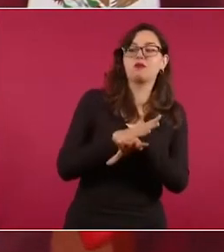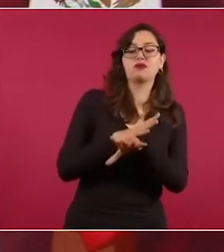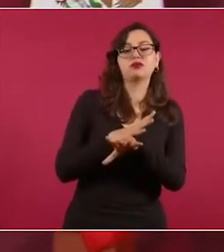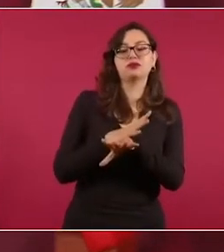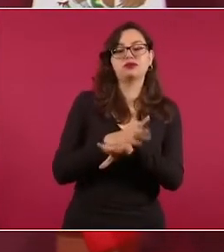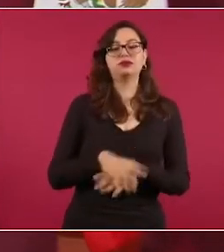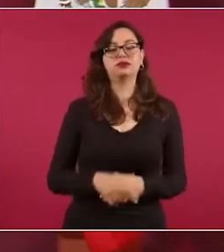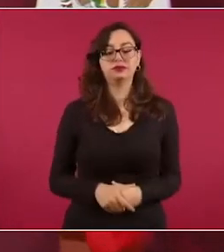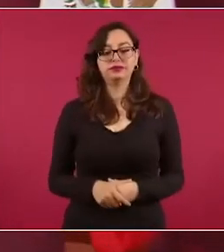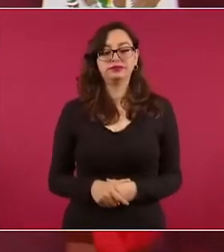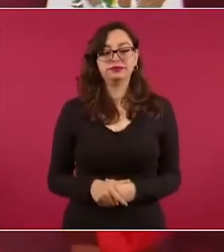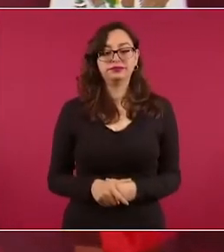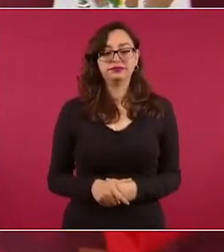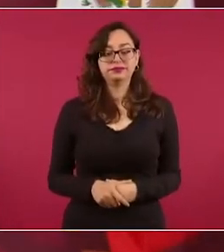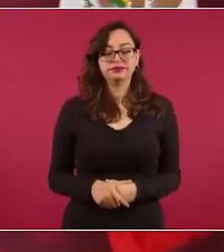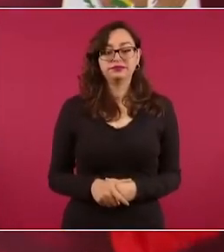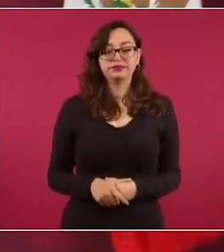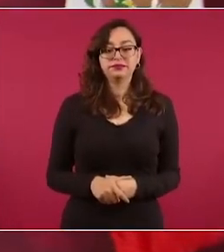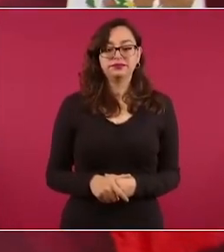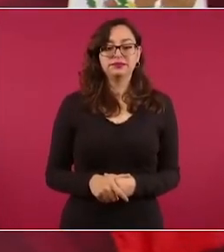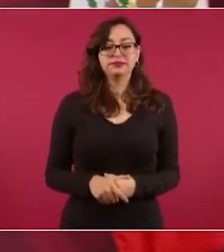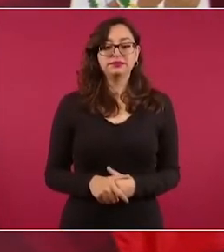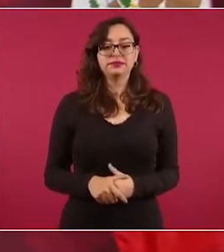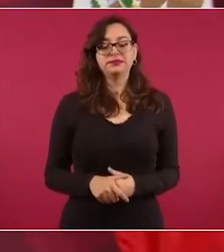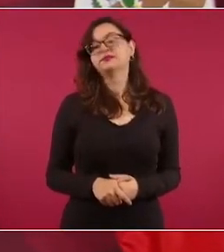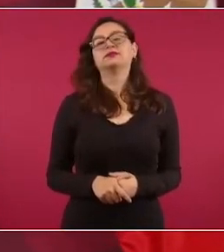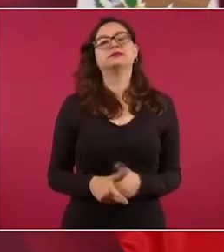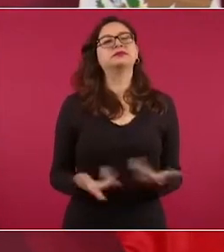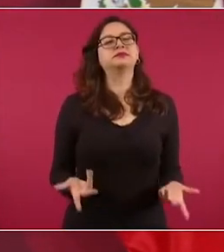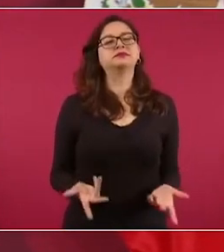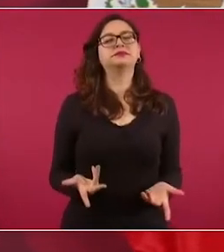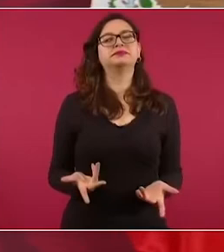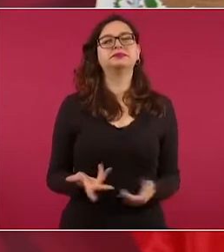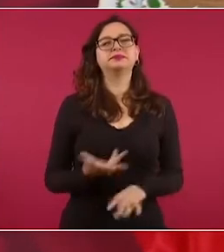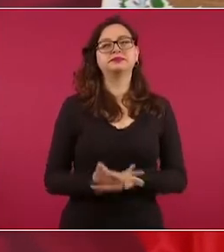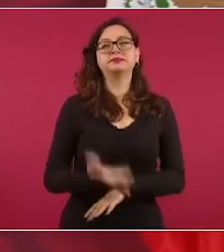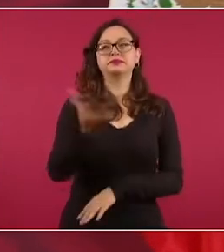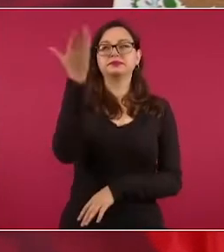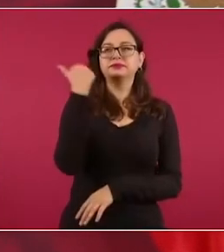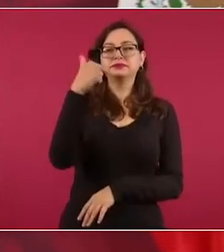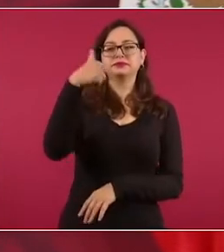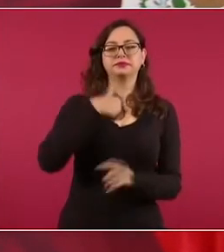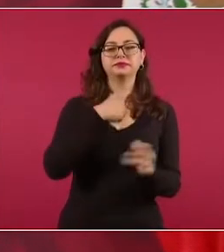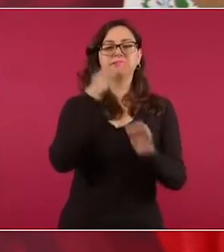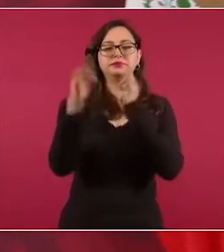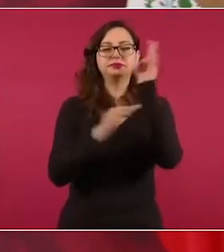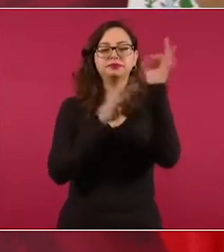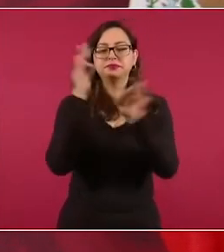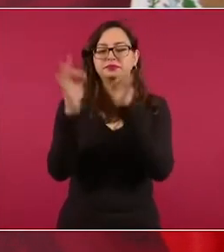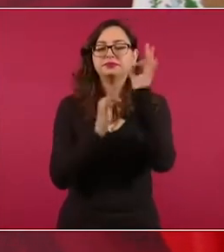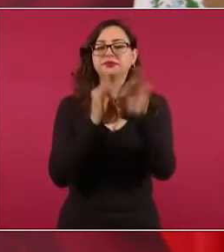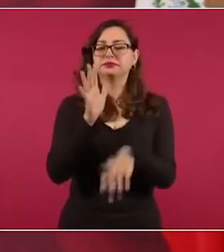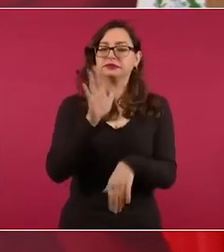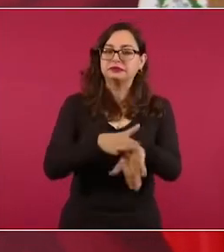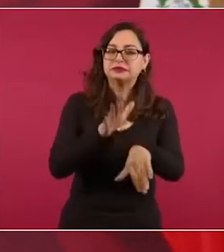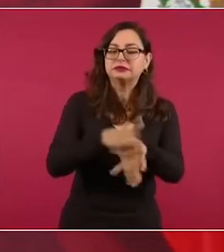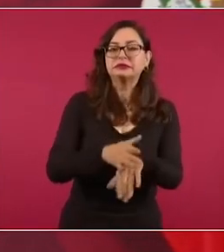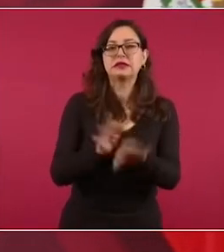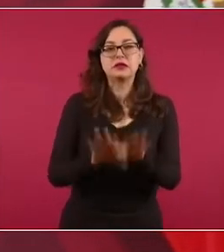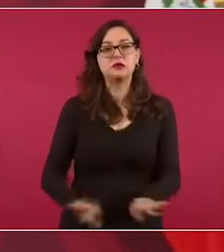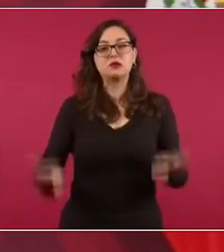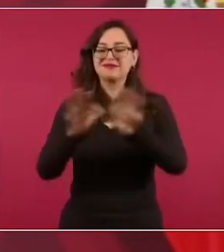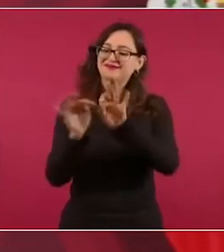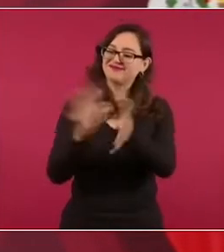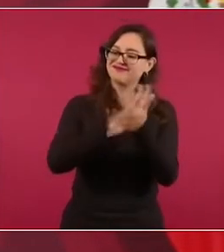cuando hablábamos de transformación, se pensaba de que era un